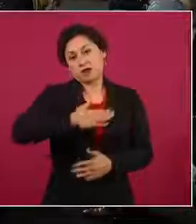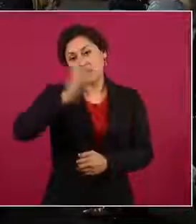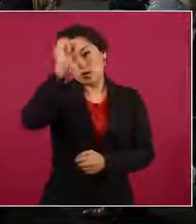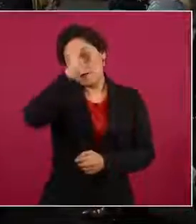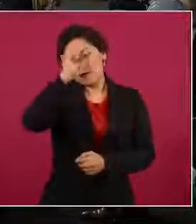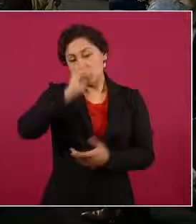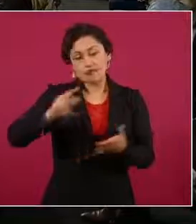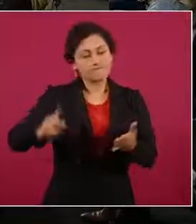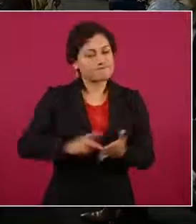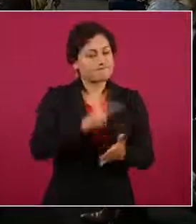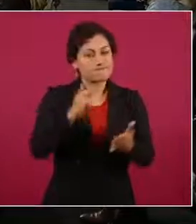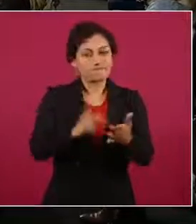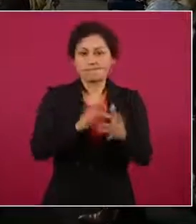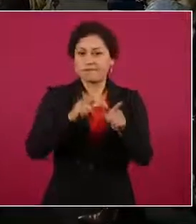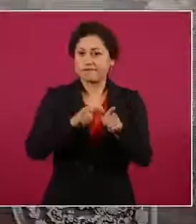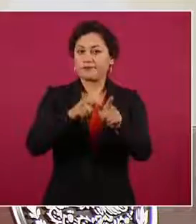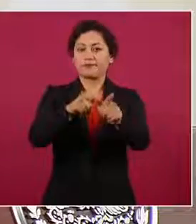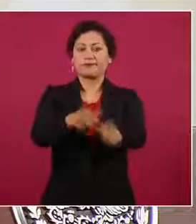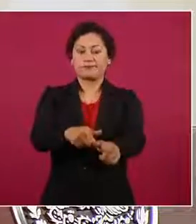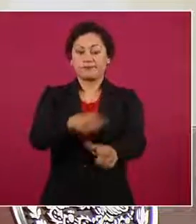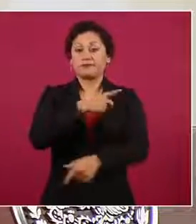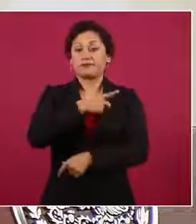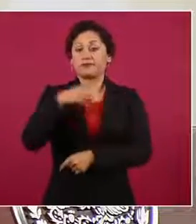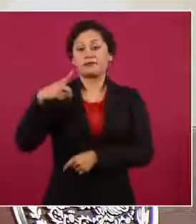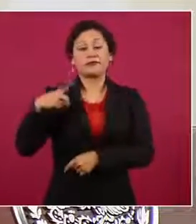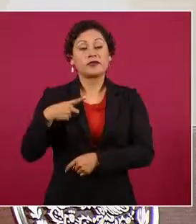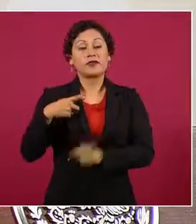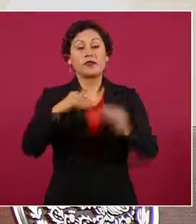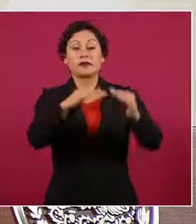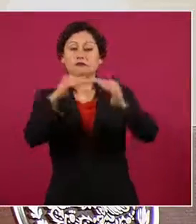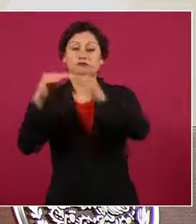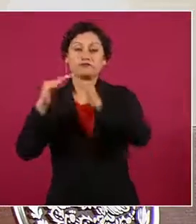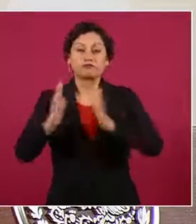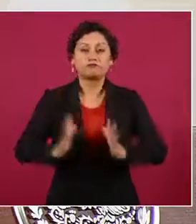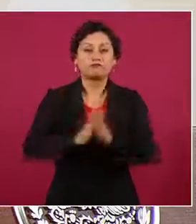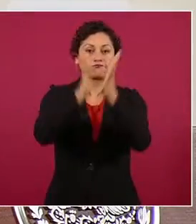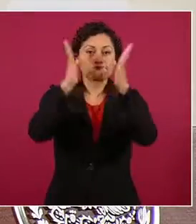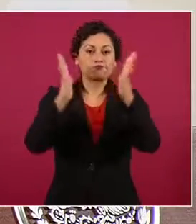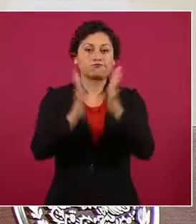que haya democracia y que se le tenga confianza a la gente.